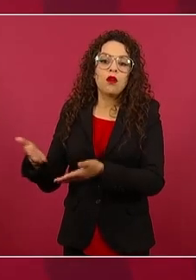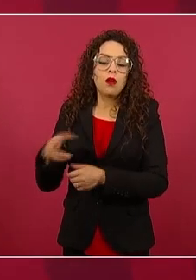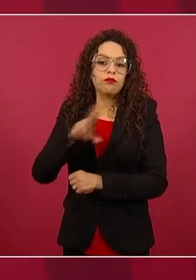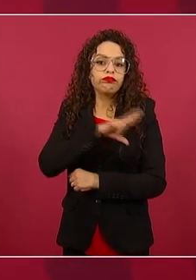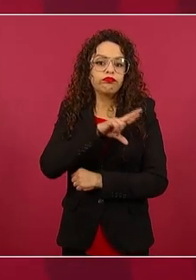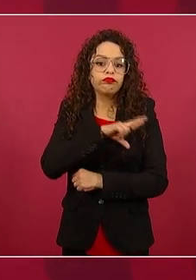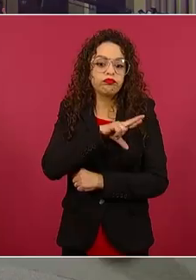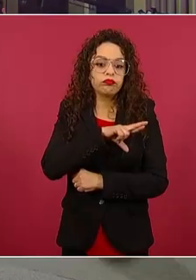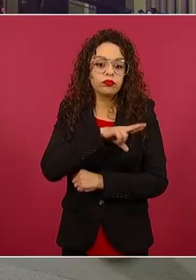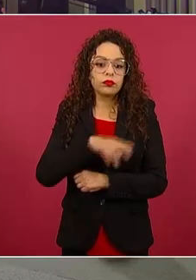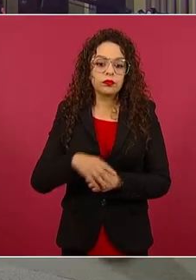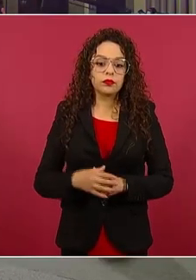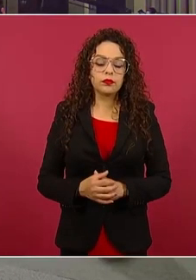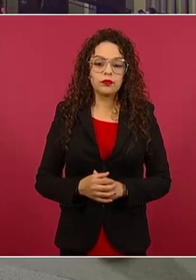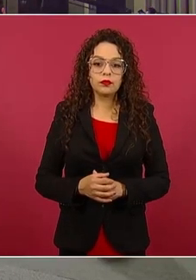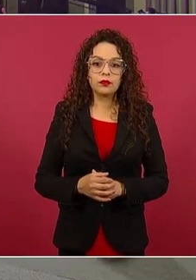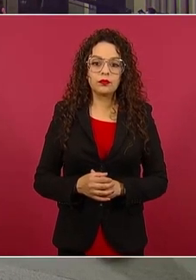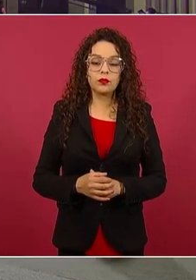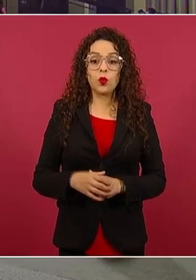o son medios